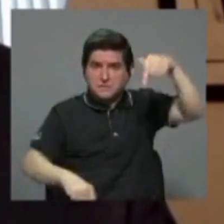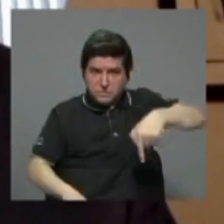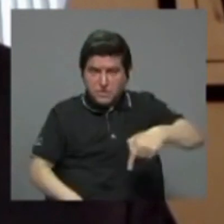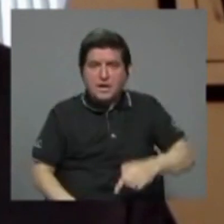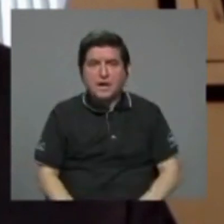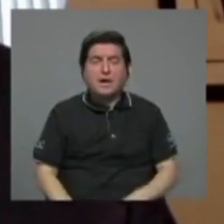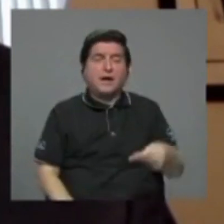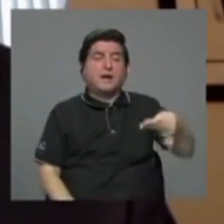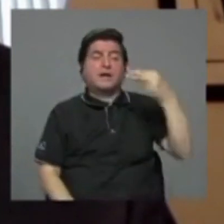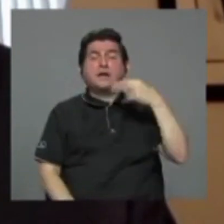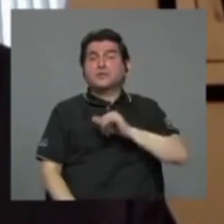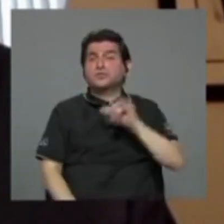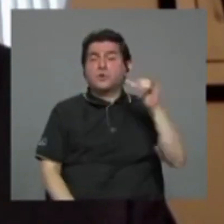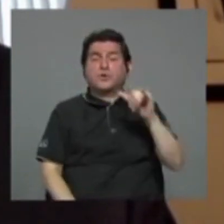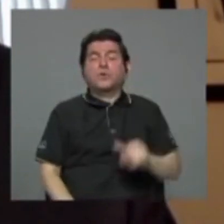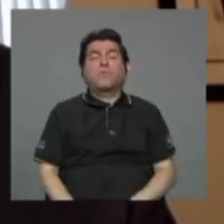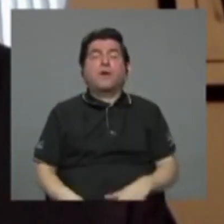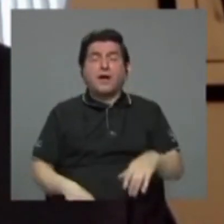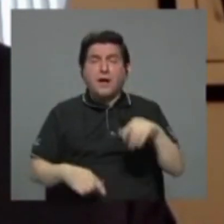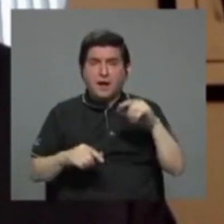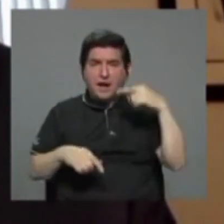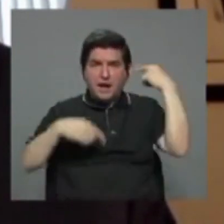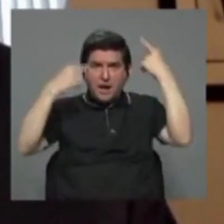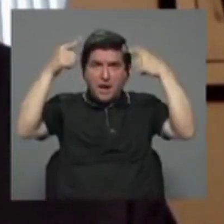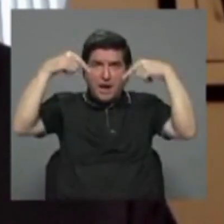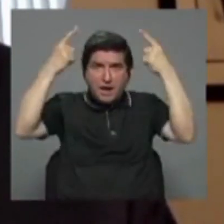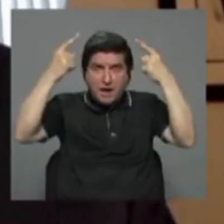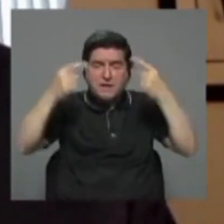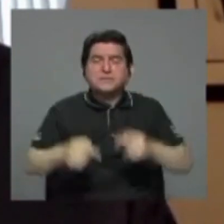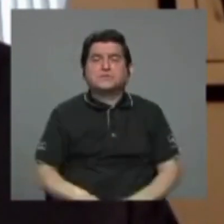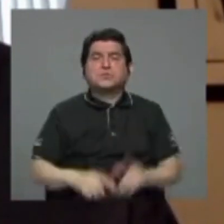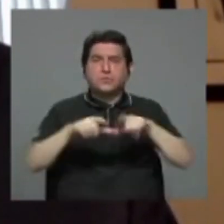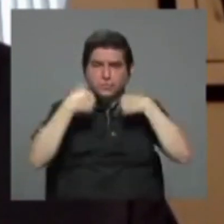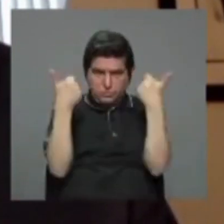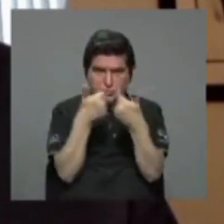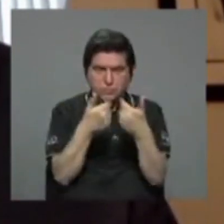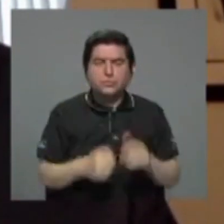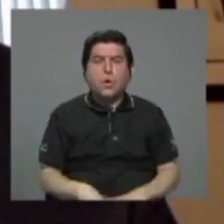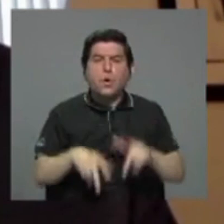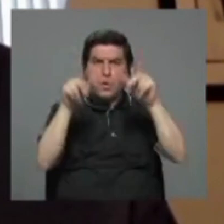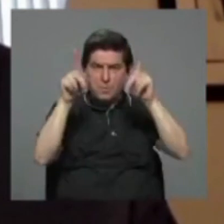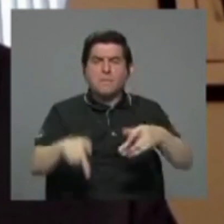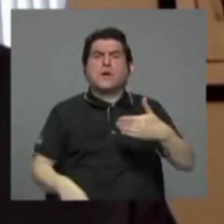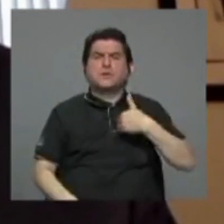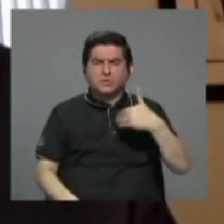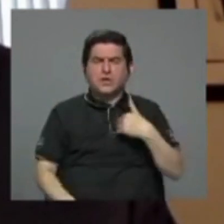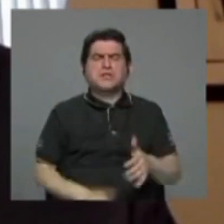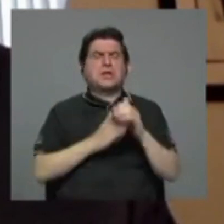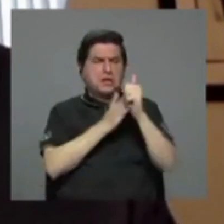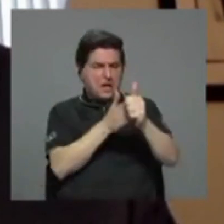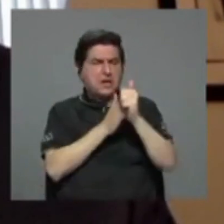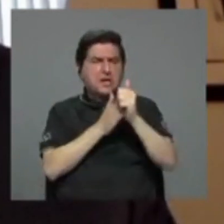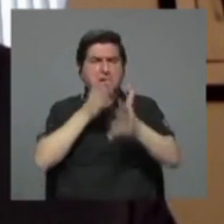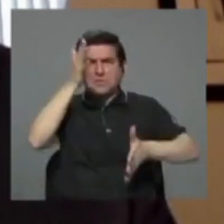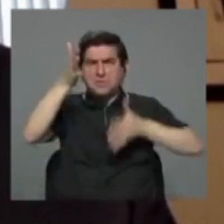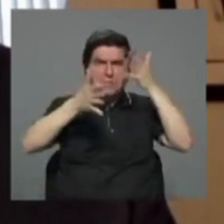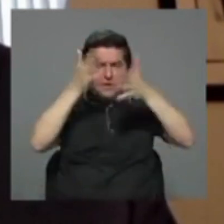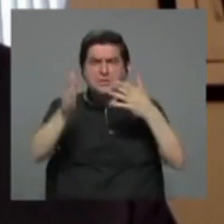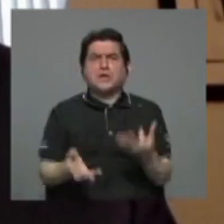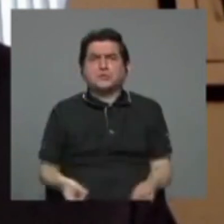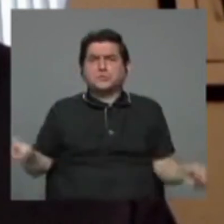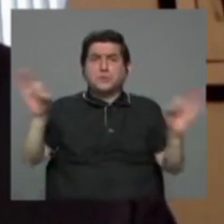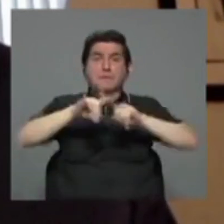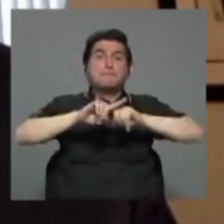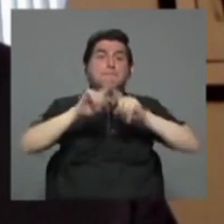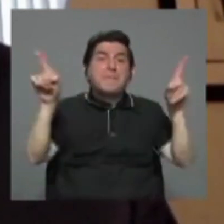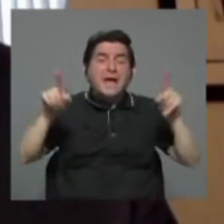largo de la historia también son logros colectivos, en los cuales, por supuesto, hay personas que han tenido liderazgos creativos muy importantes, pero